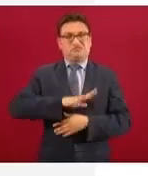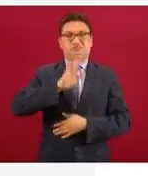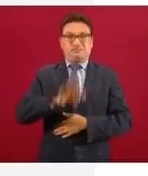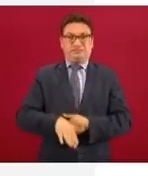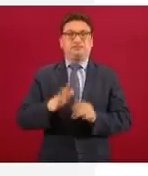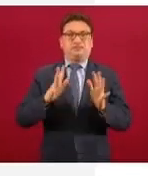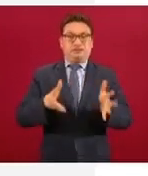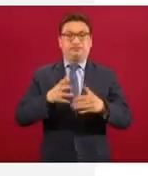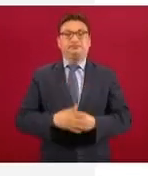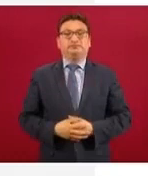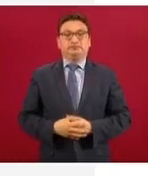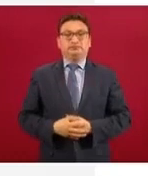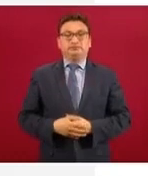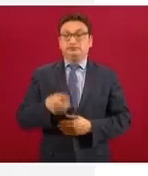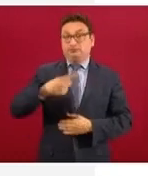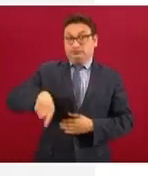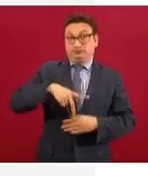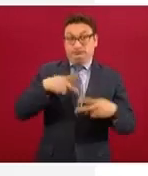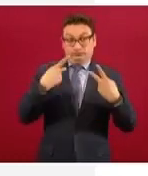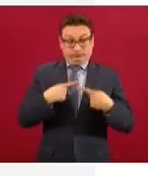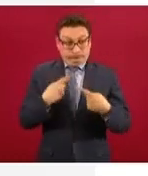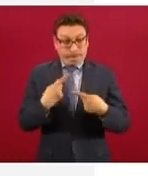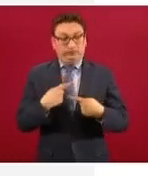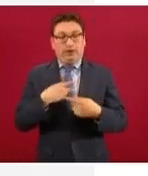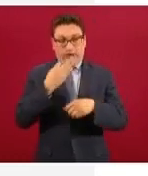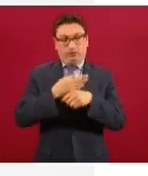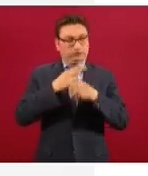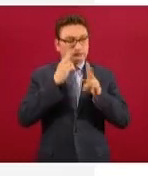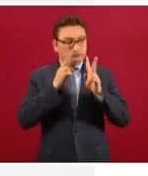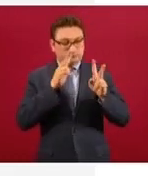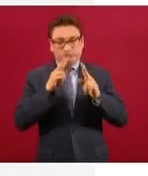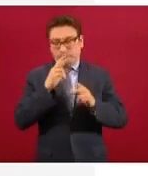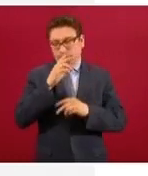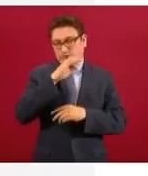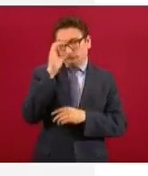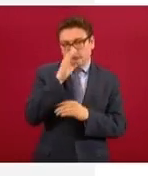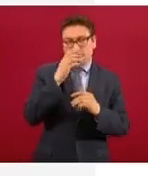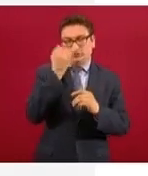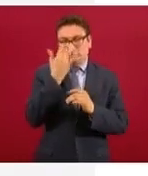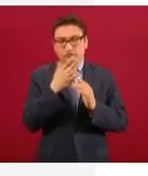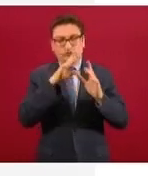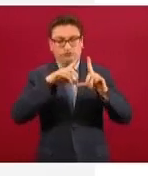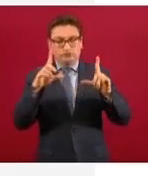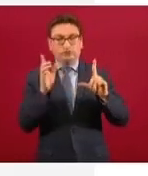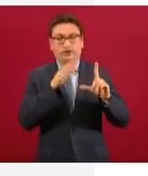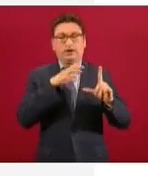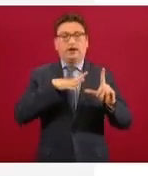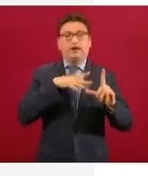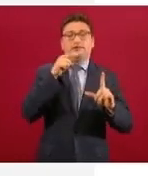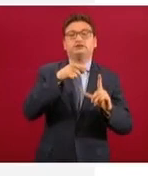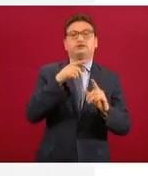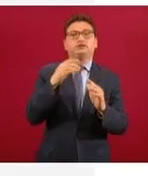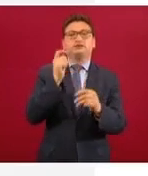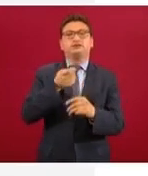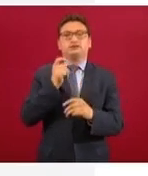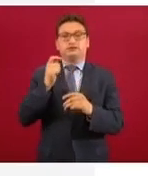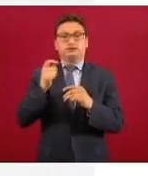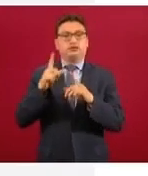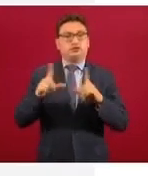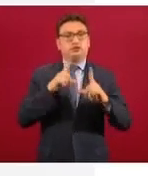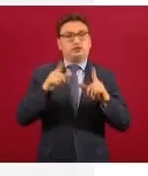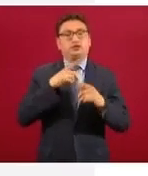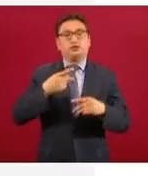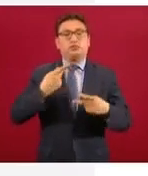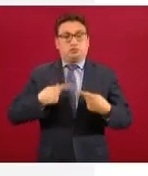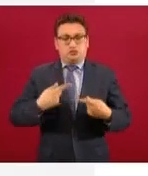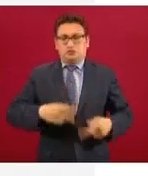vida. Estas personas, como lo veremos en las siguientes diapositivas, continúan siendo personas que tienen características,